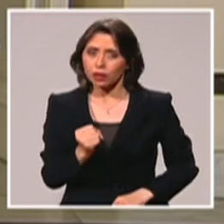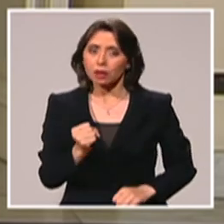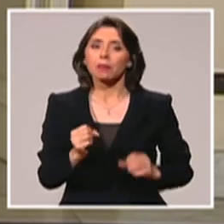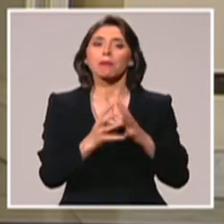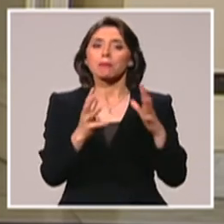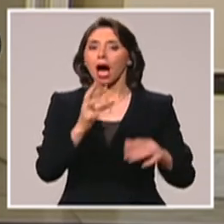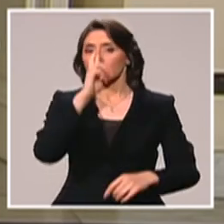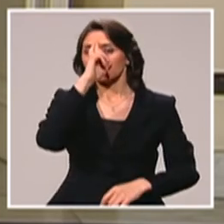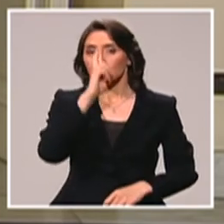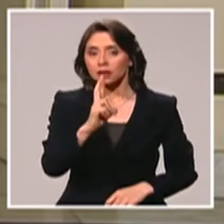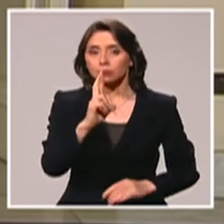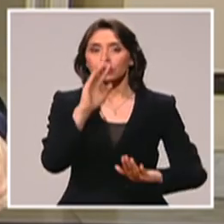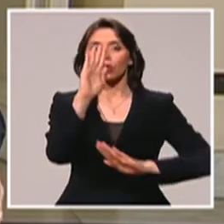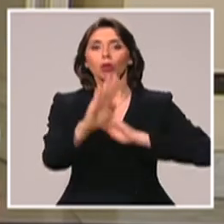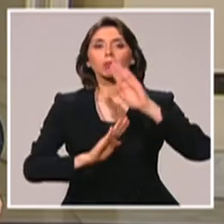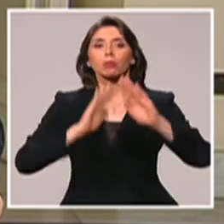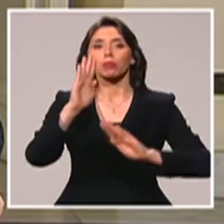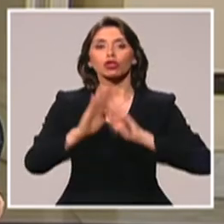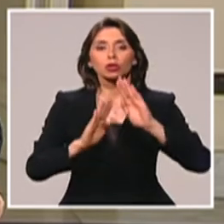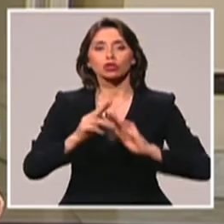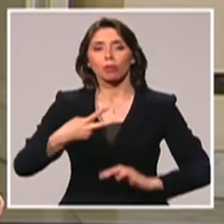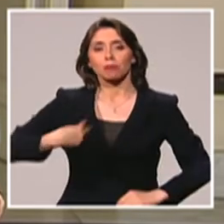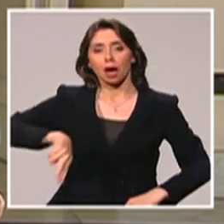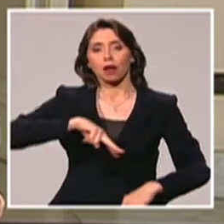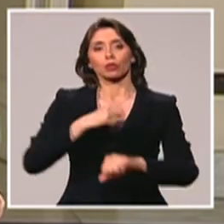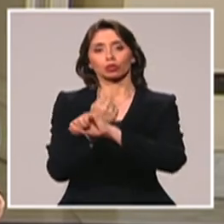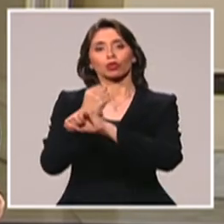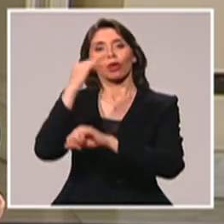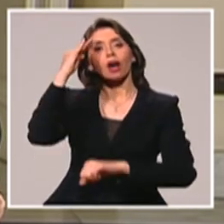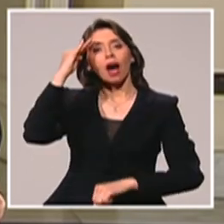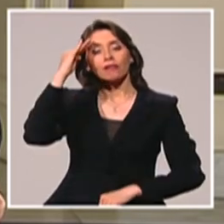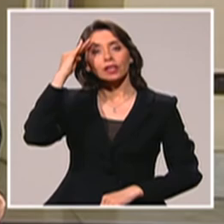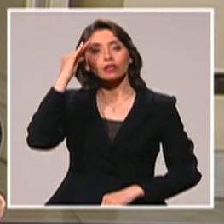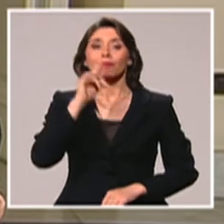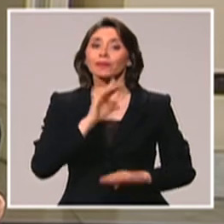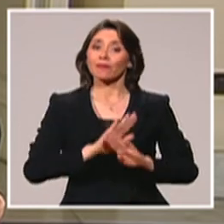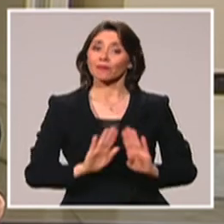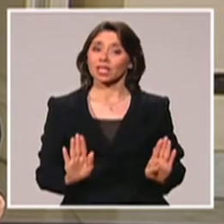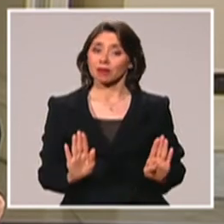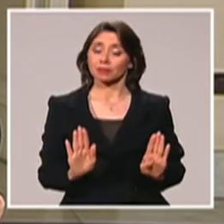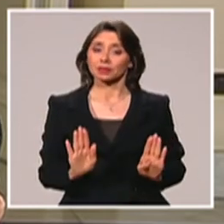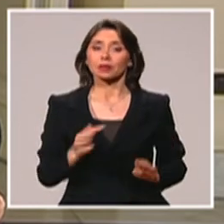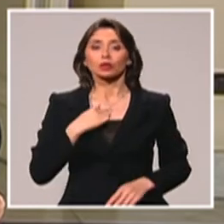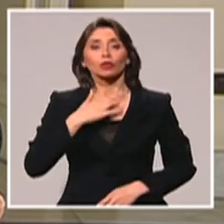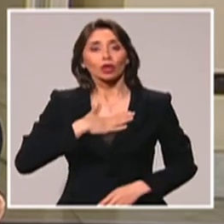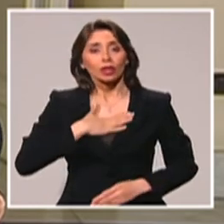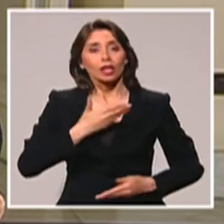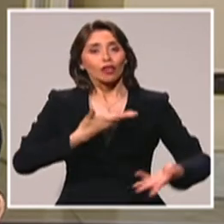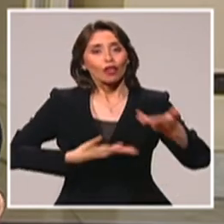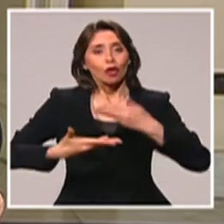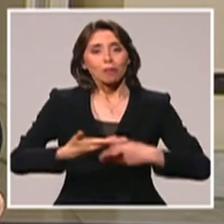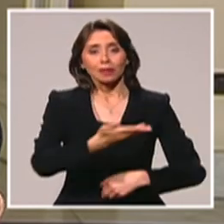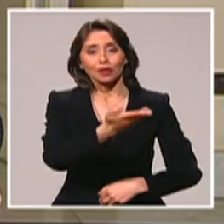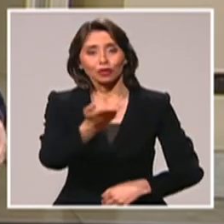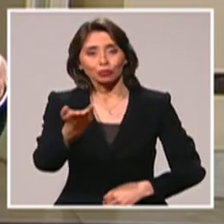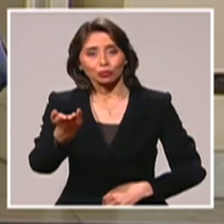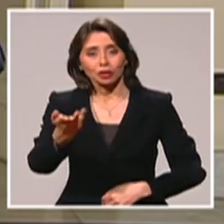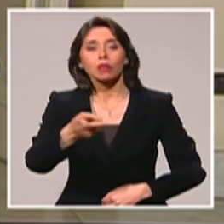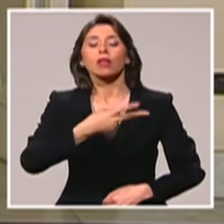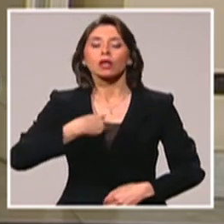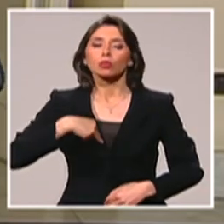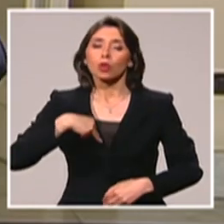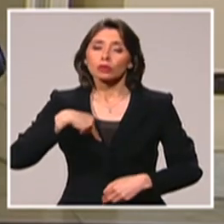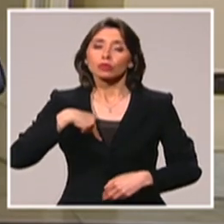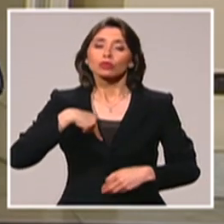mayor respeto y protección para nuestros carabineros finalmente quisiera compartir con ustedes nuestro